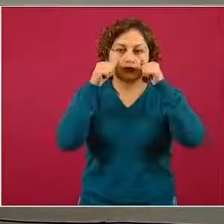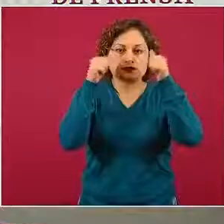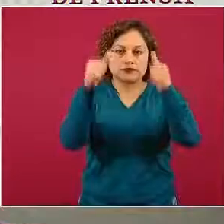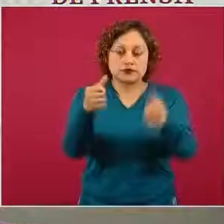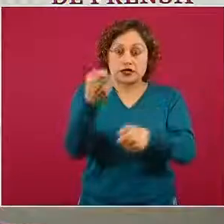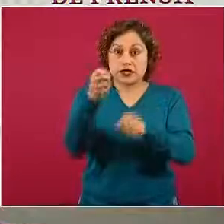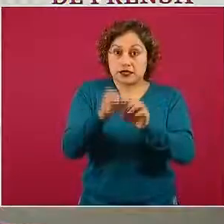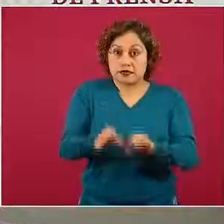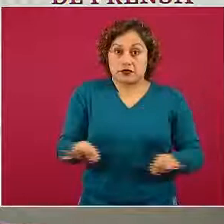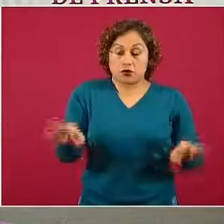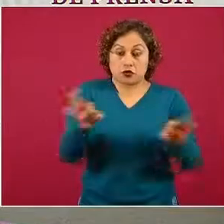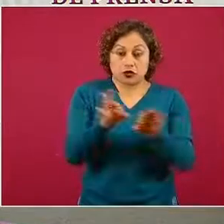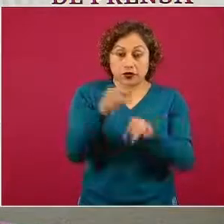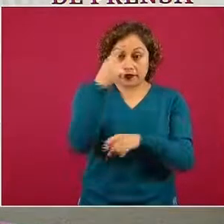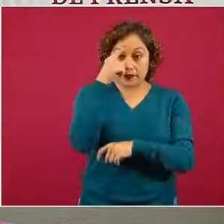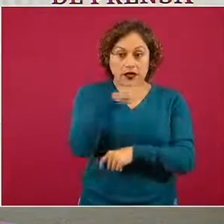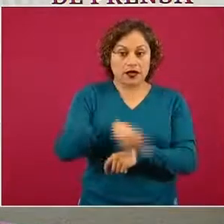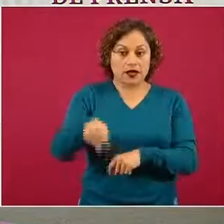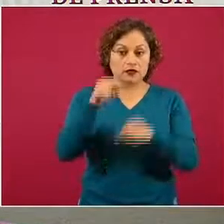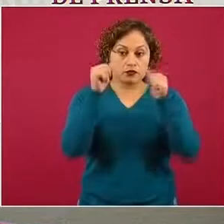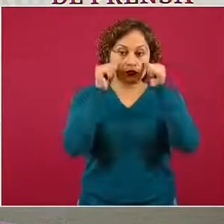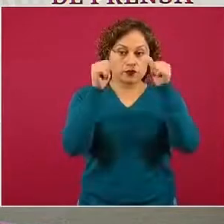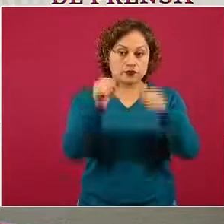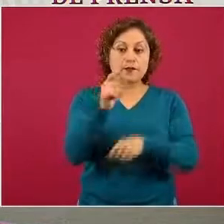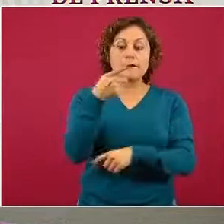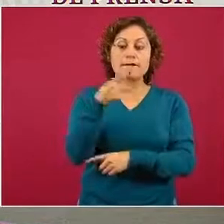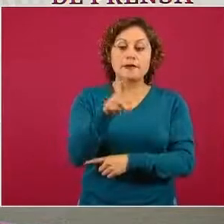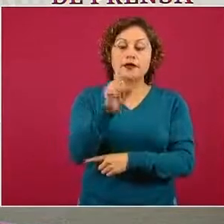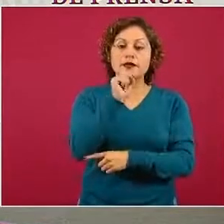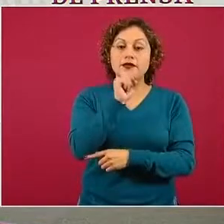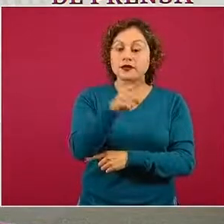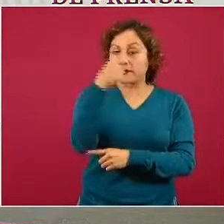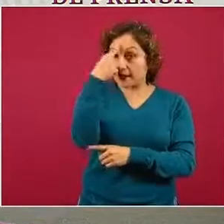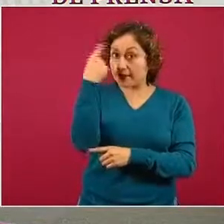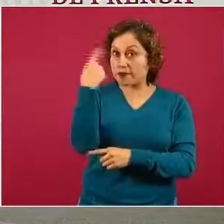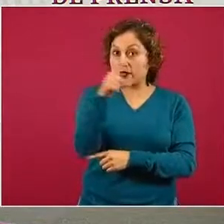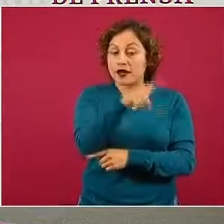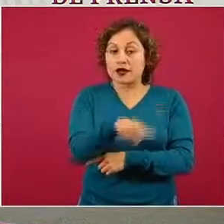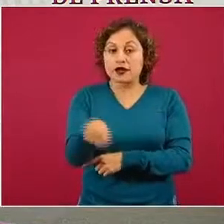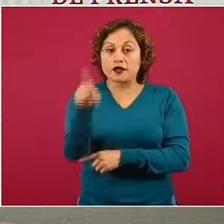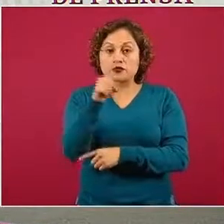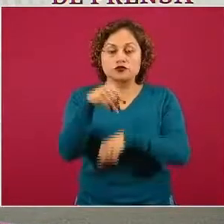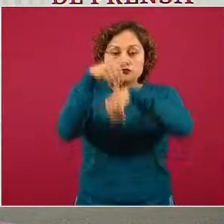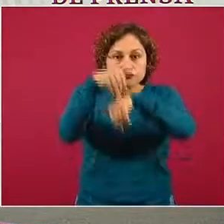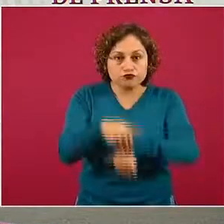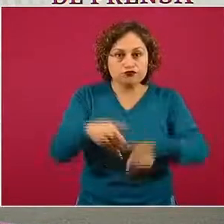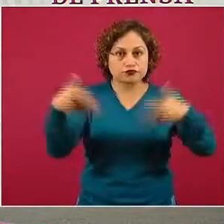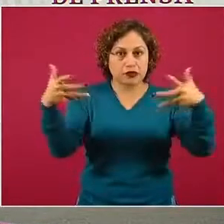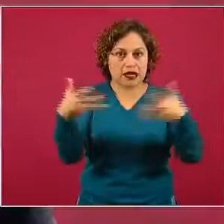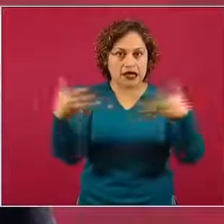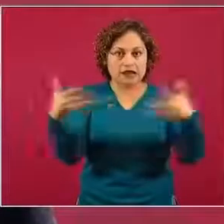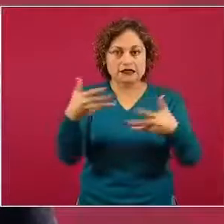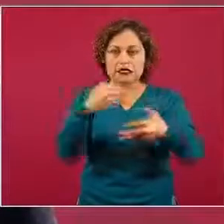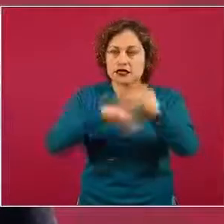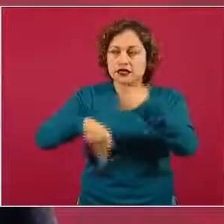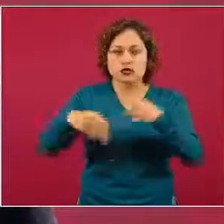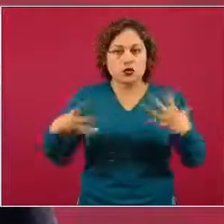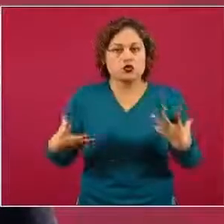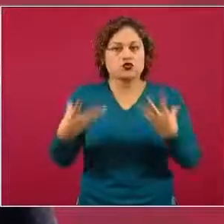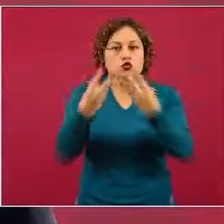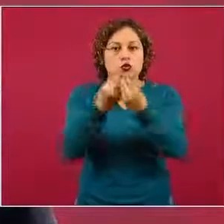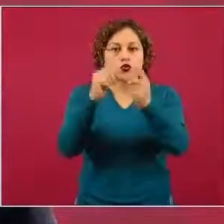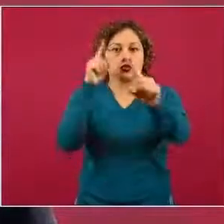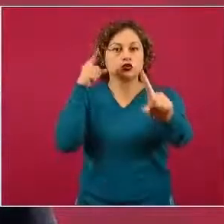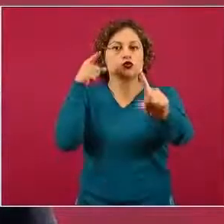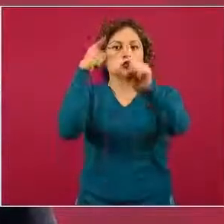solo para ser tomados en cuenta, sino para más bien aplicarlos y entonces todos juntos poder contribuir al